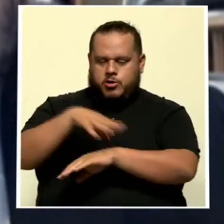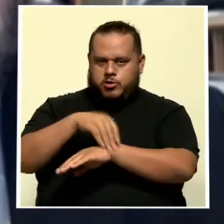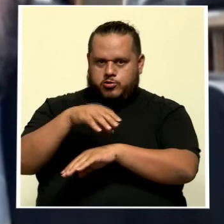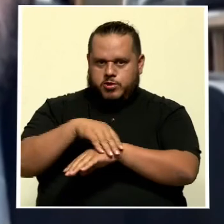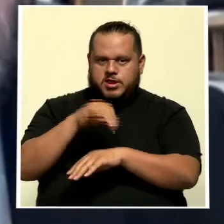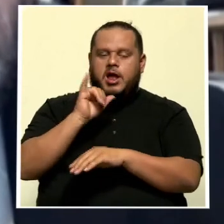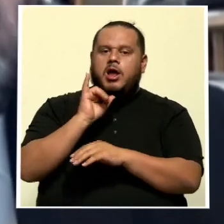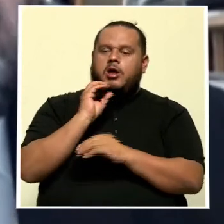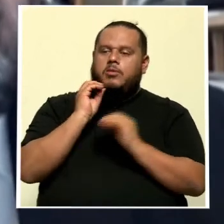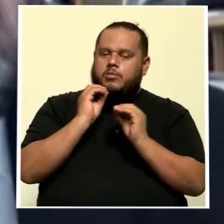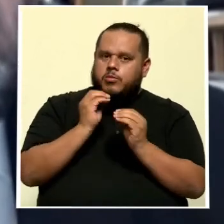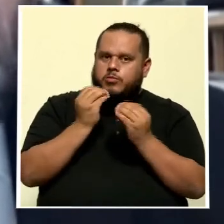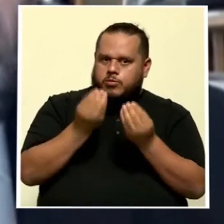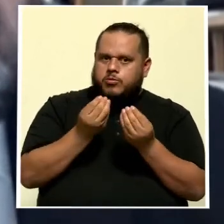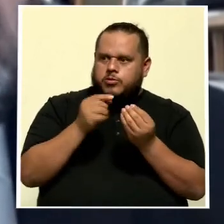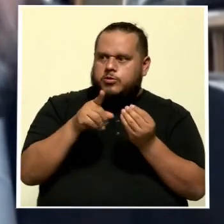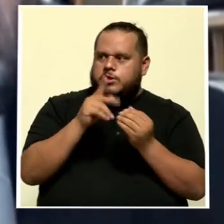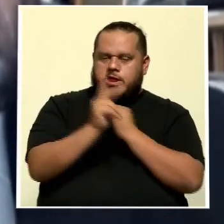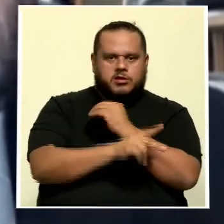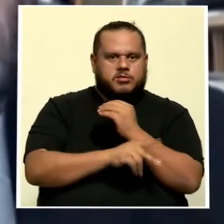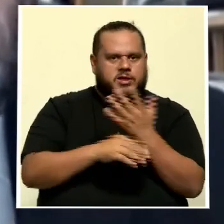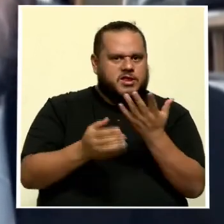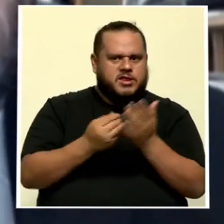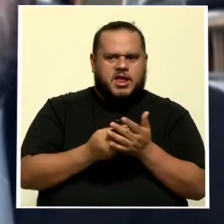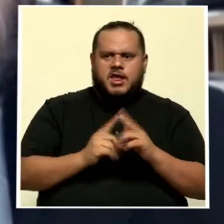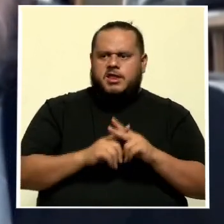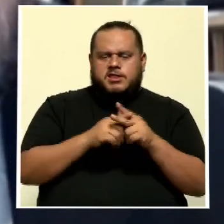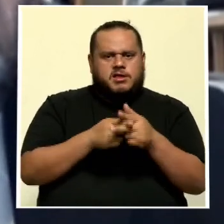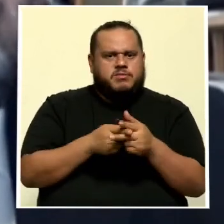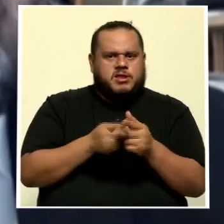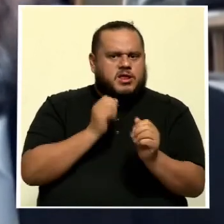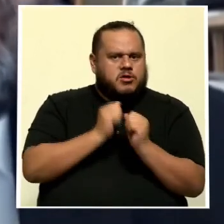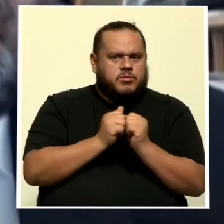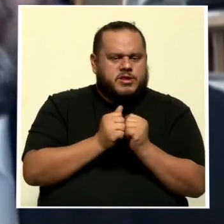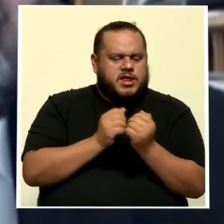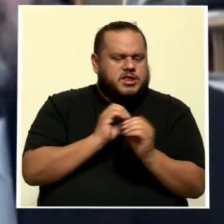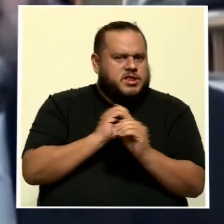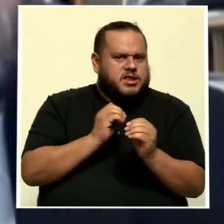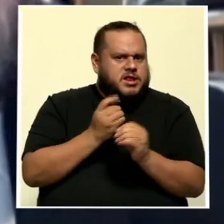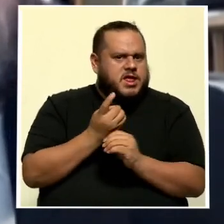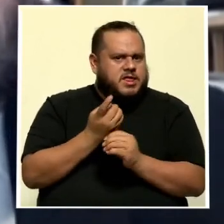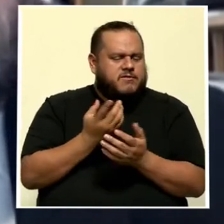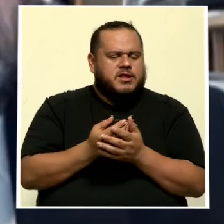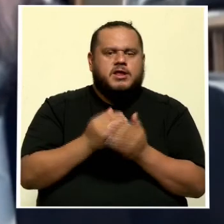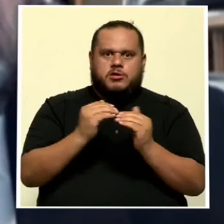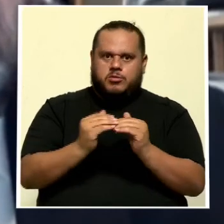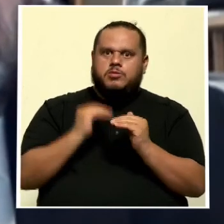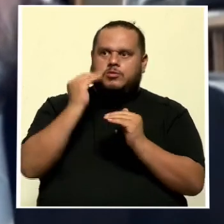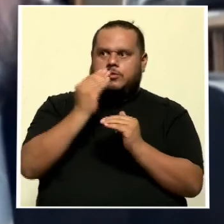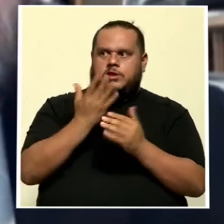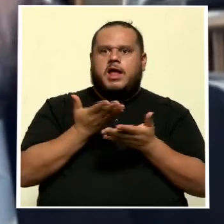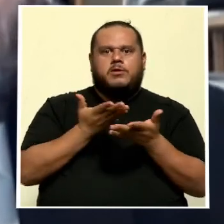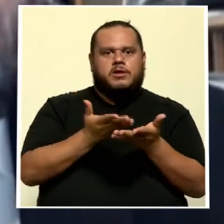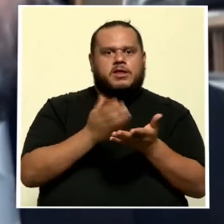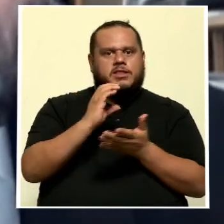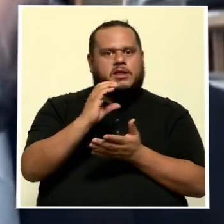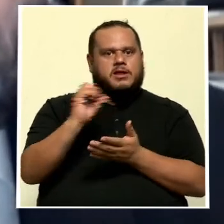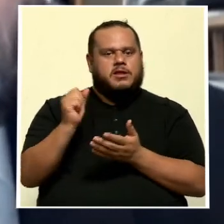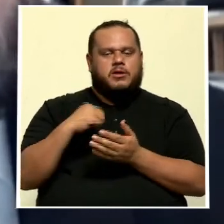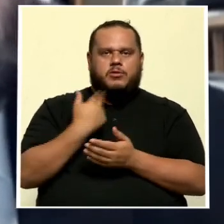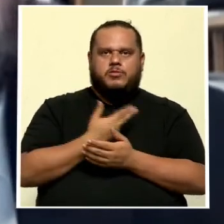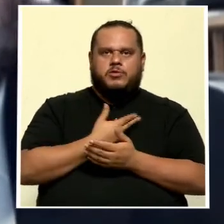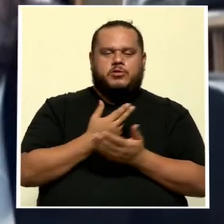de bienestar se prestan en competencia sin crear déficit y son muy superiores a los que da la Caja. Como nosotros